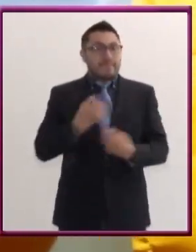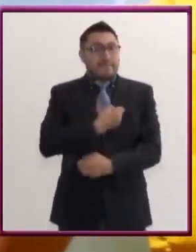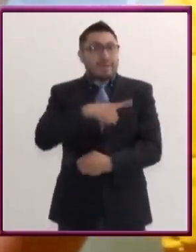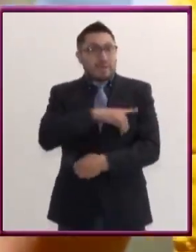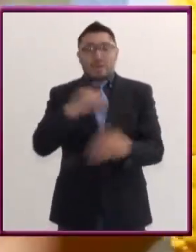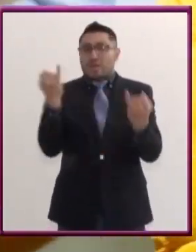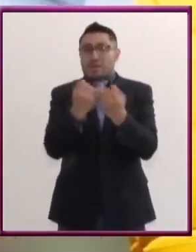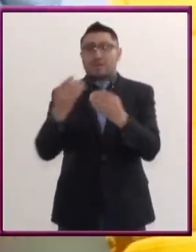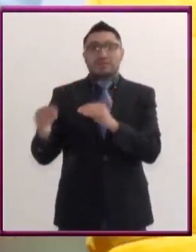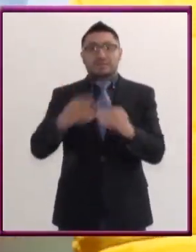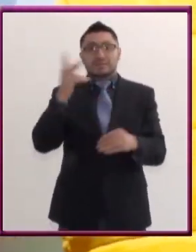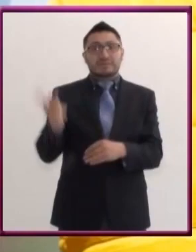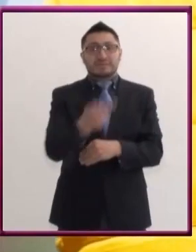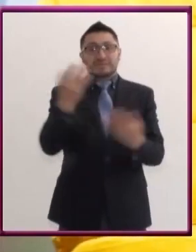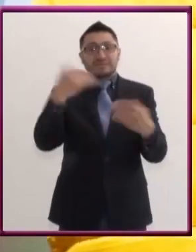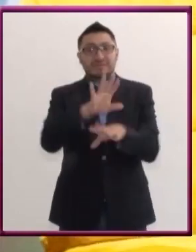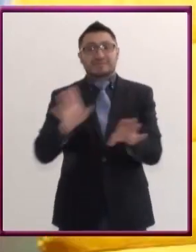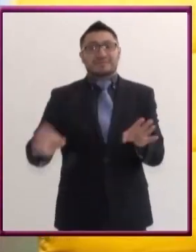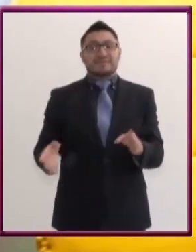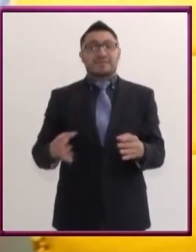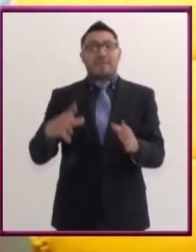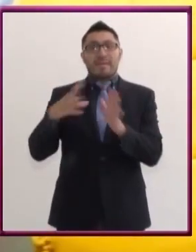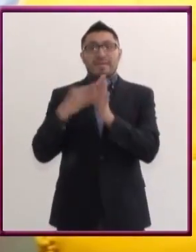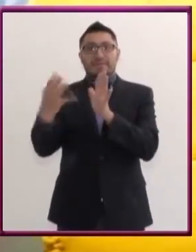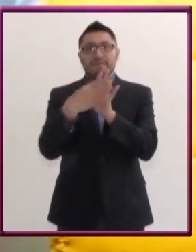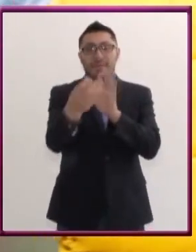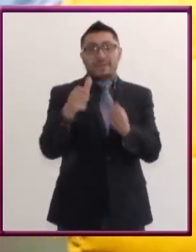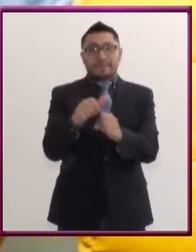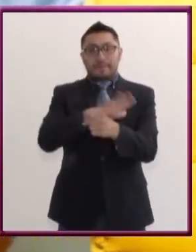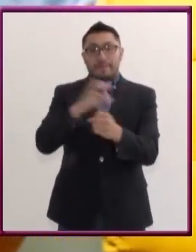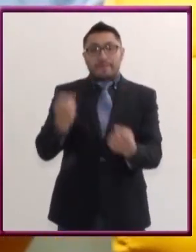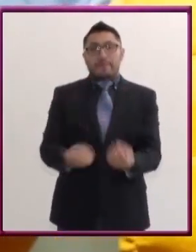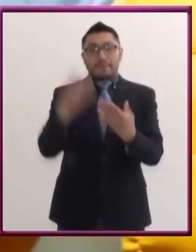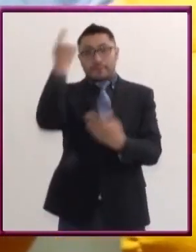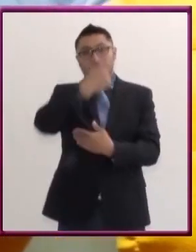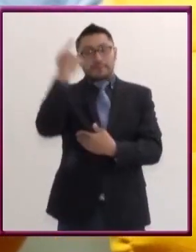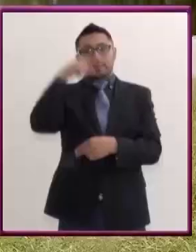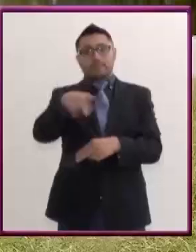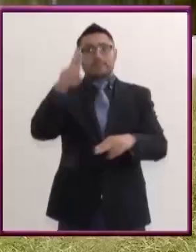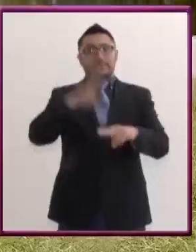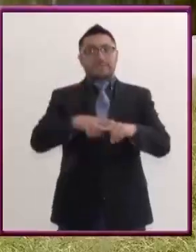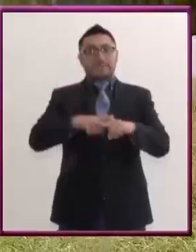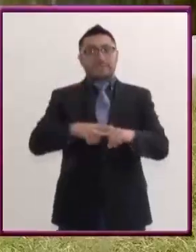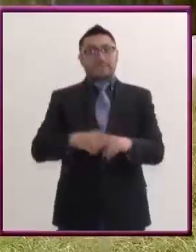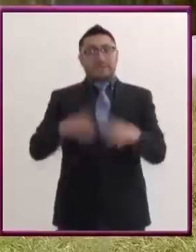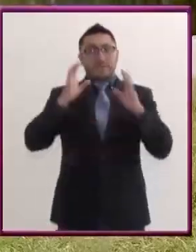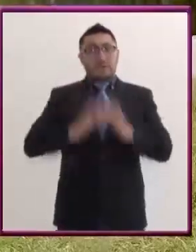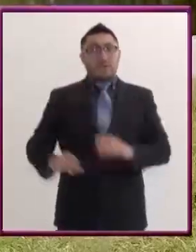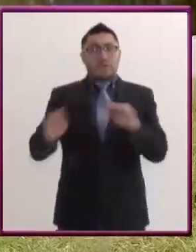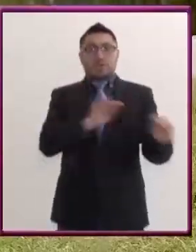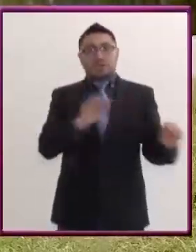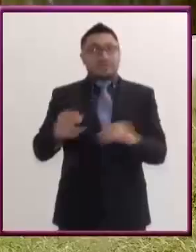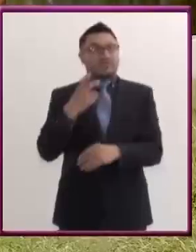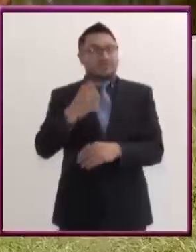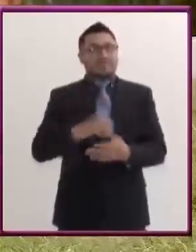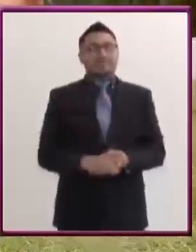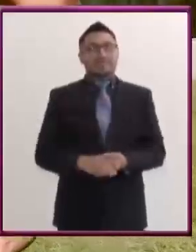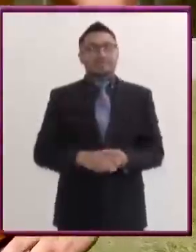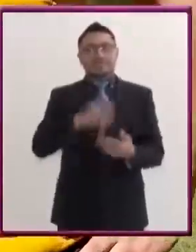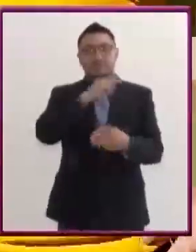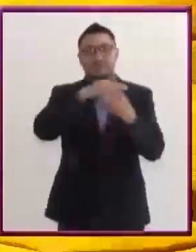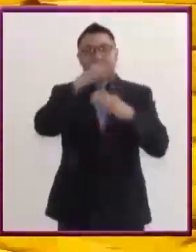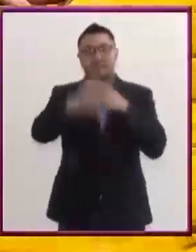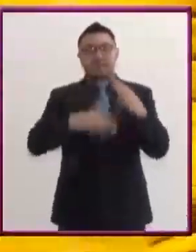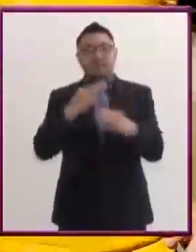todo en esta pandemia, ¿cuántas horas llevas sentado o sentada? El cuerpo está hecho para moverse. El mundo digital nos comparte sus